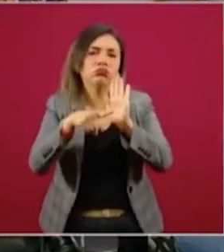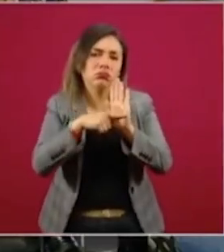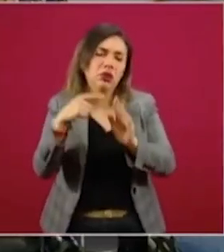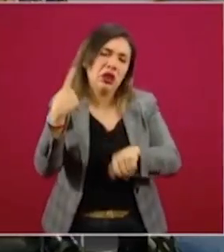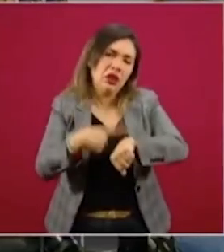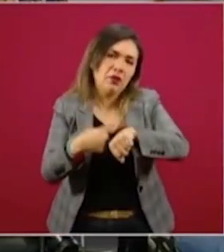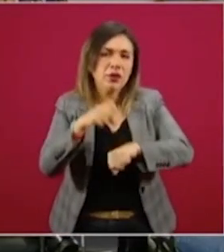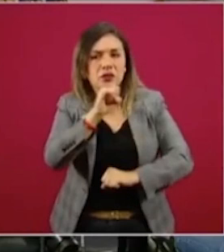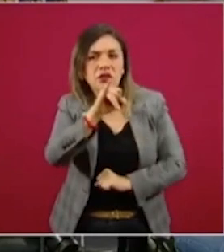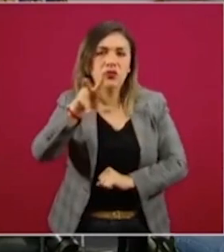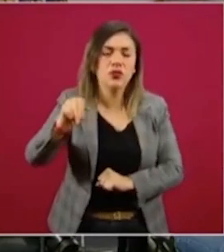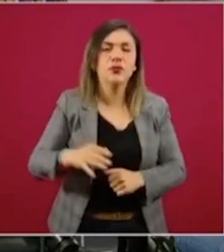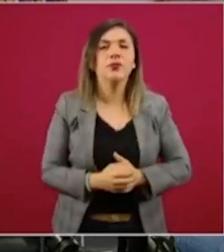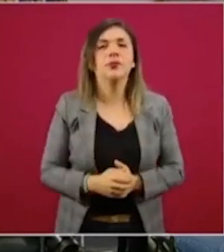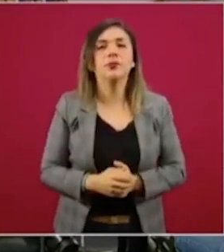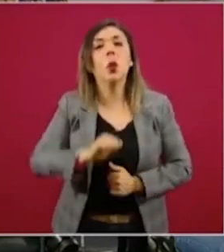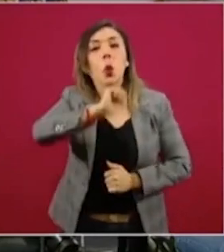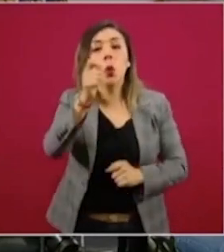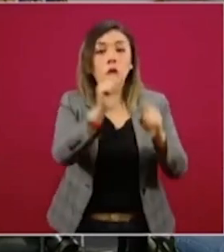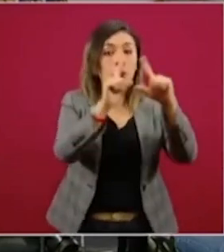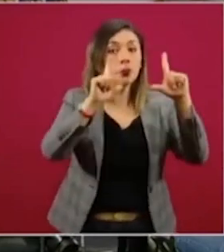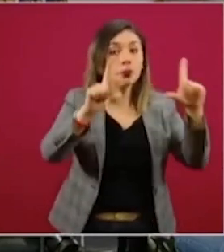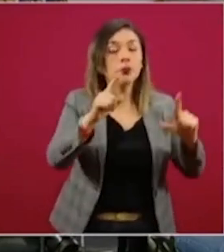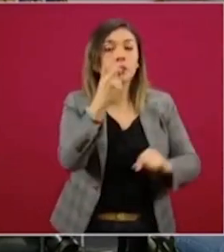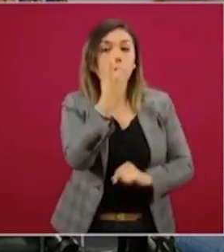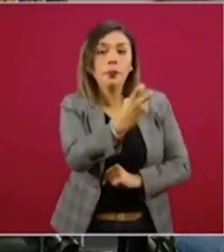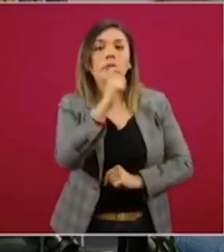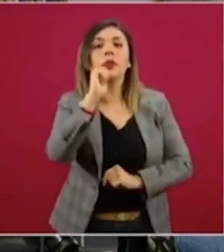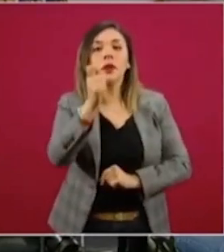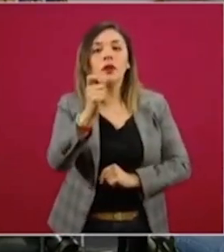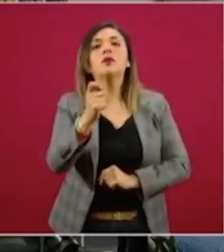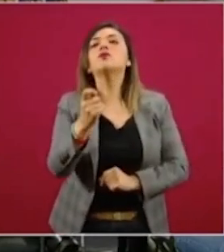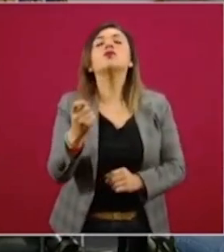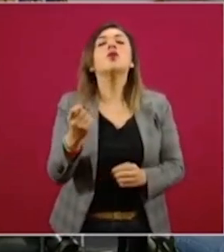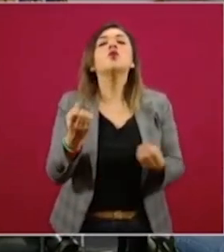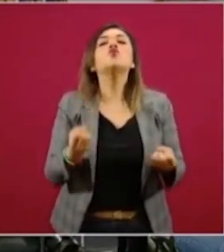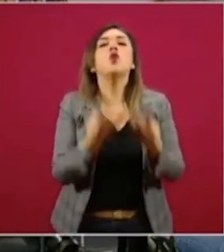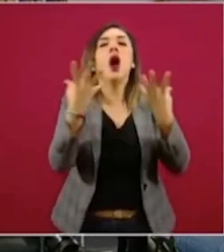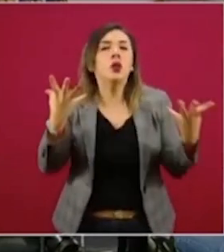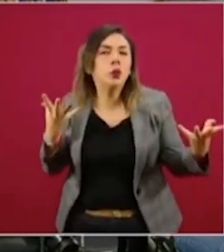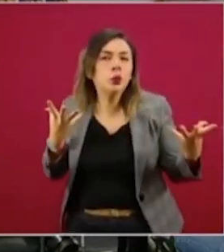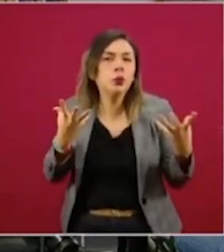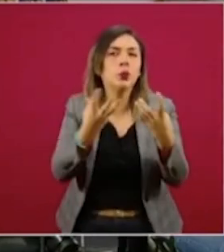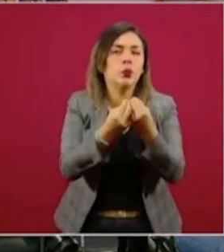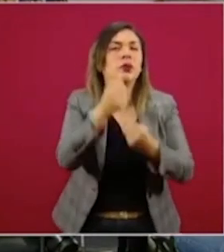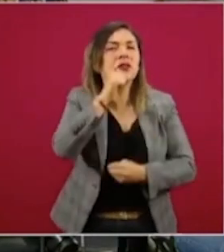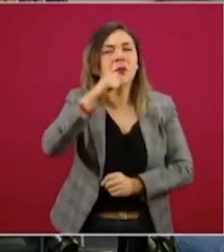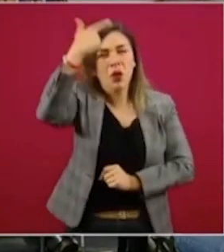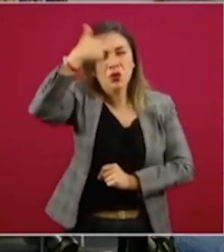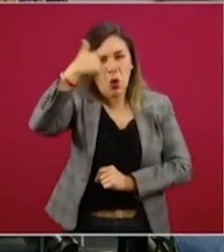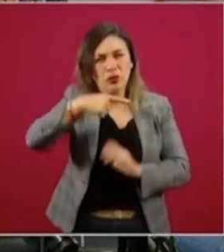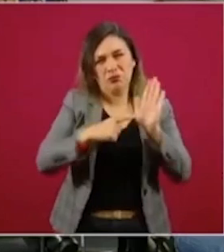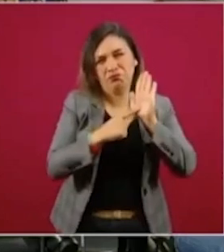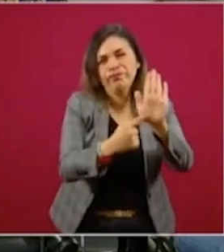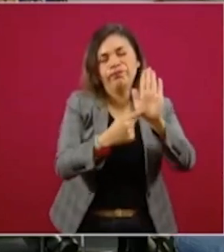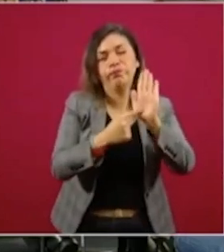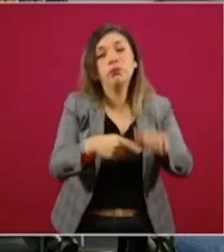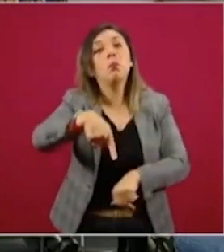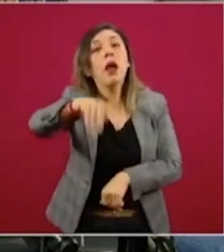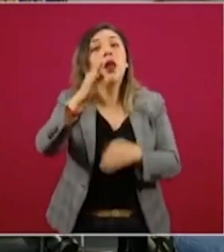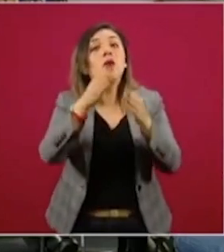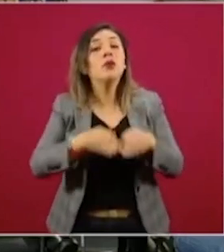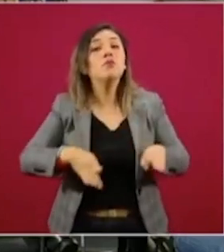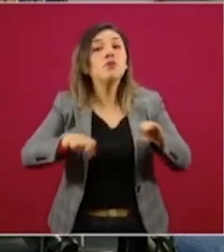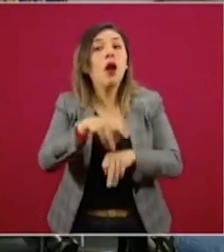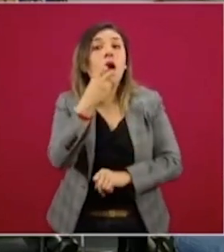siguiente. Vamos a pasar esta, es la parte de la carga acumulada, la presentamos todas las noches. Pero lo relevante es